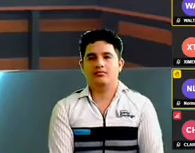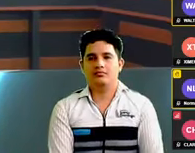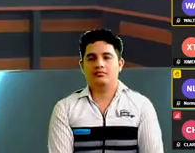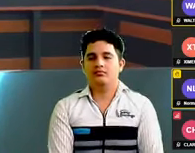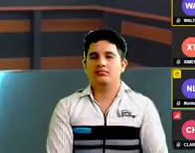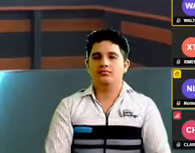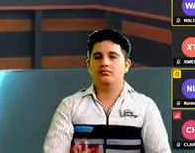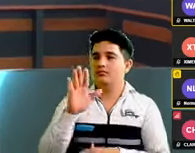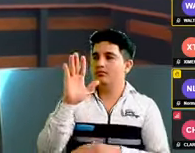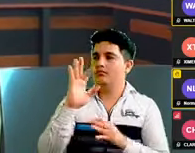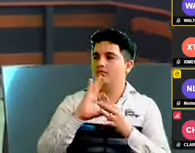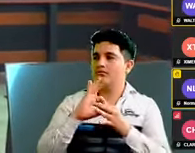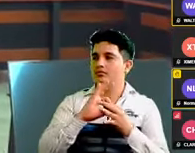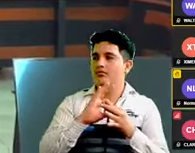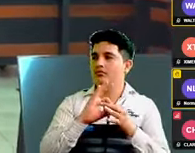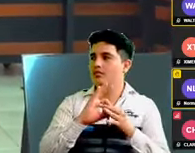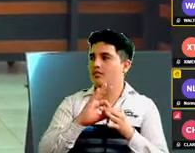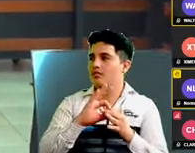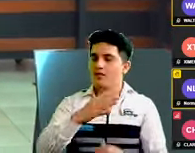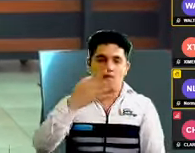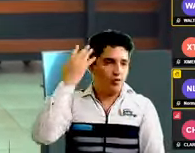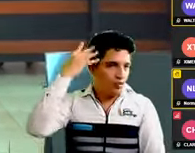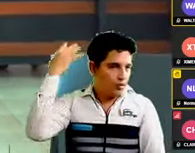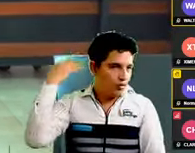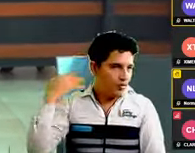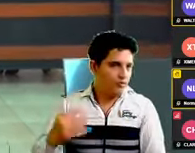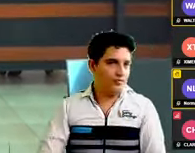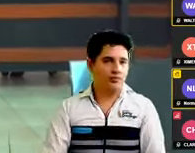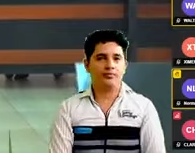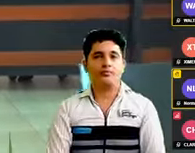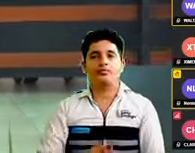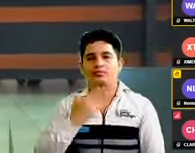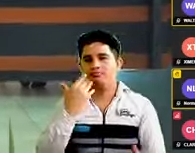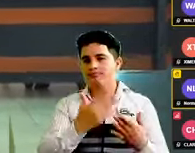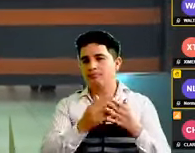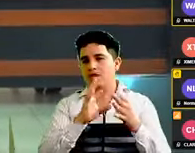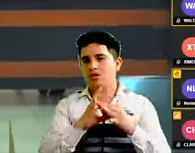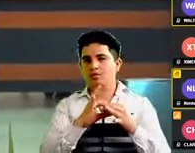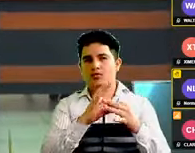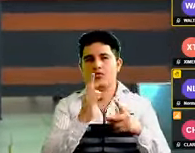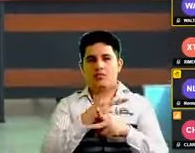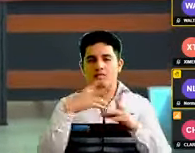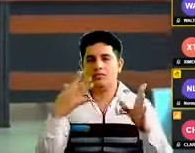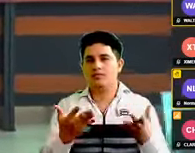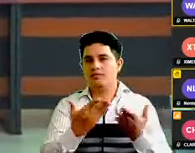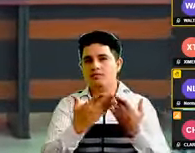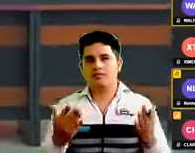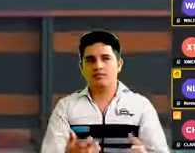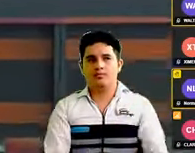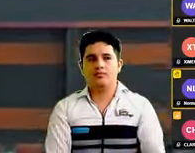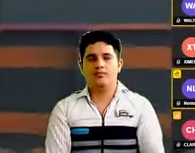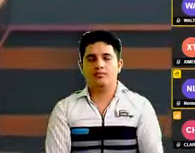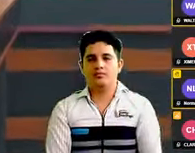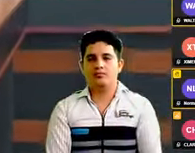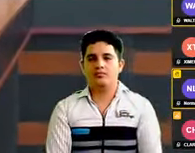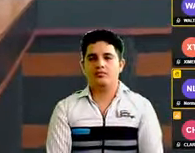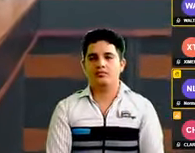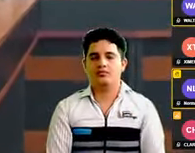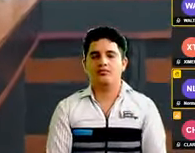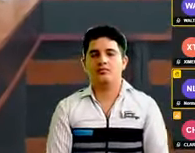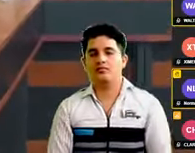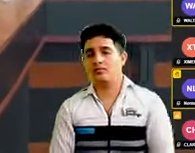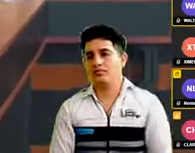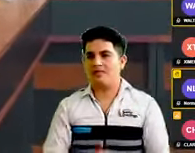Tiene la palabra el compañero John. Gracias, compañero alcalde, compañeros concejales, ciudadanía. Bueno, si bien es cierto, este